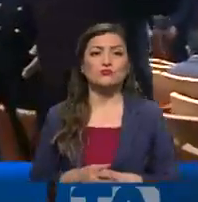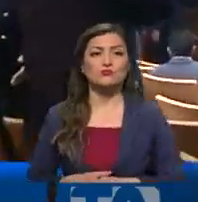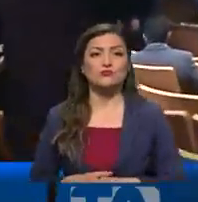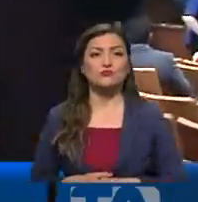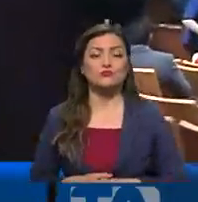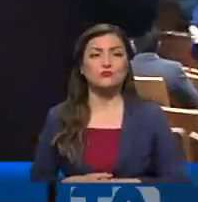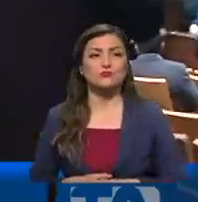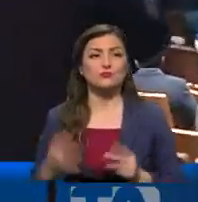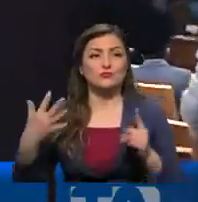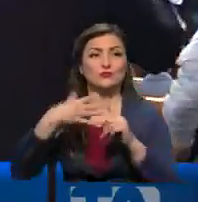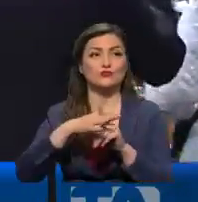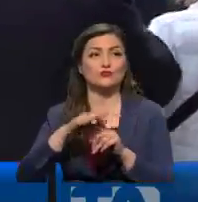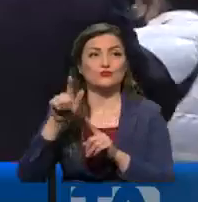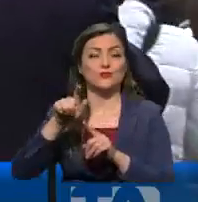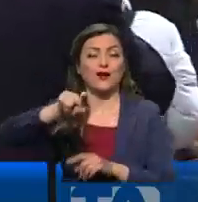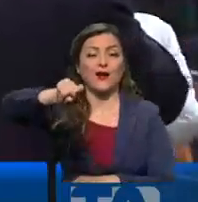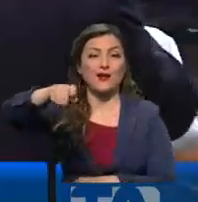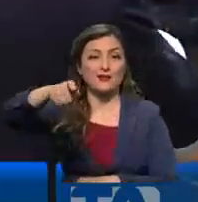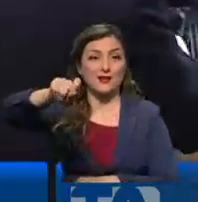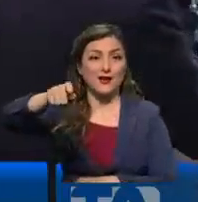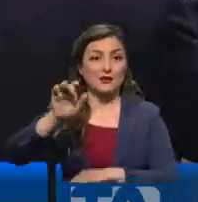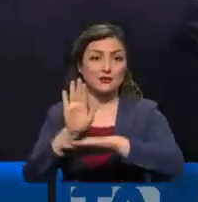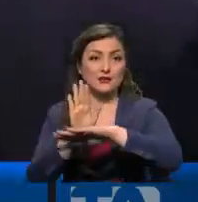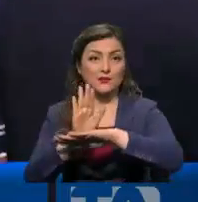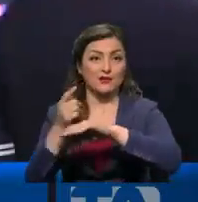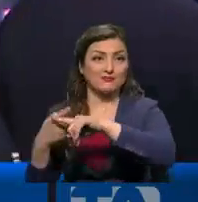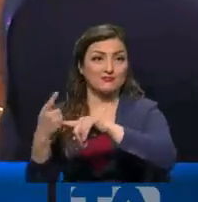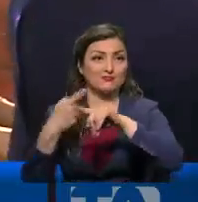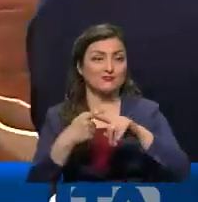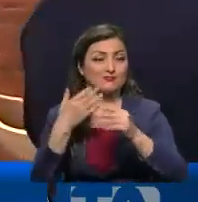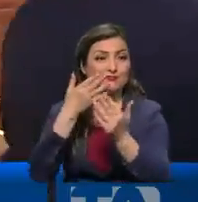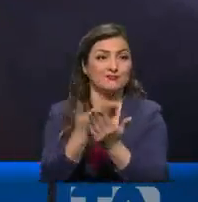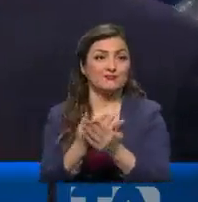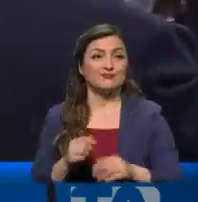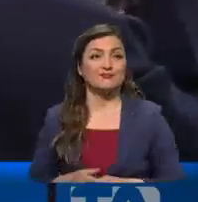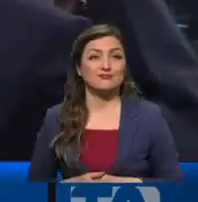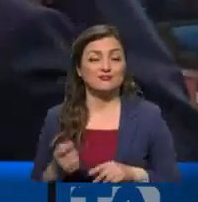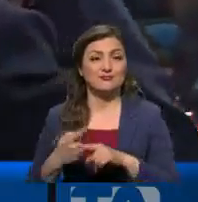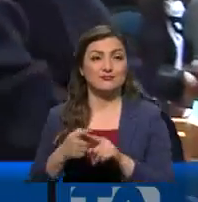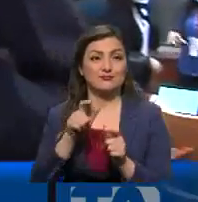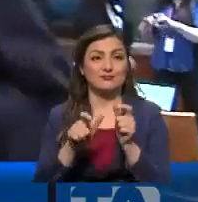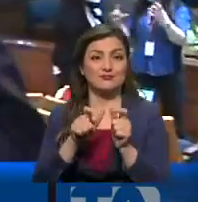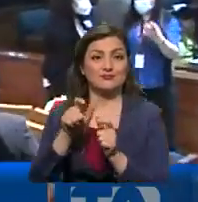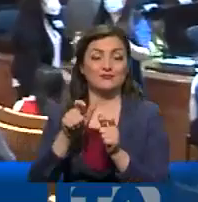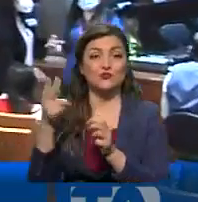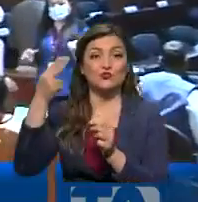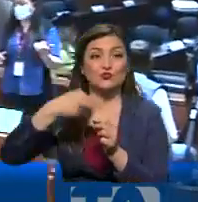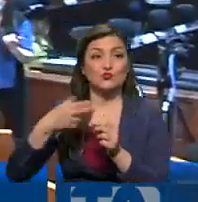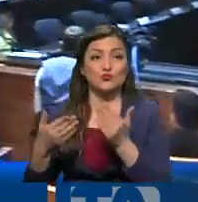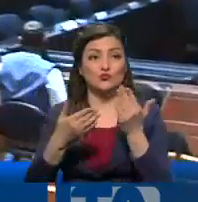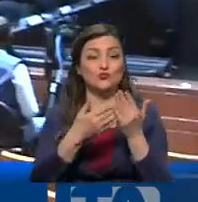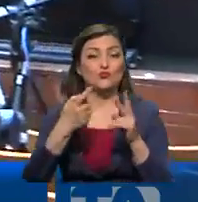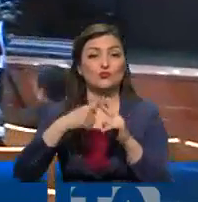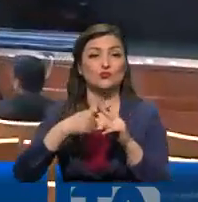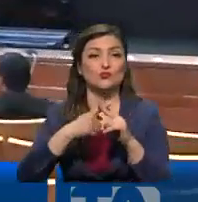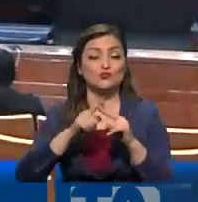momento. Están ya los medios de comunicación, como ustedes pueden observar. Han llegado también varias personas que asistirán a este evento que